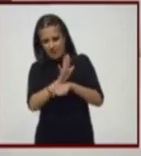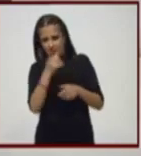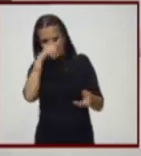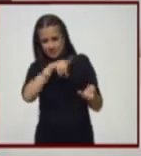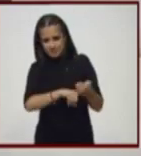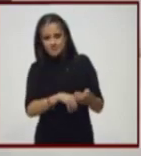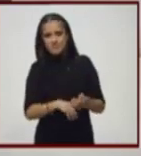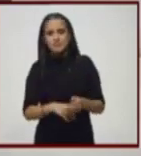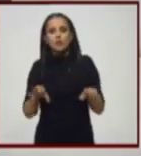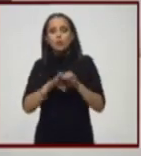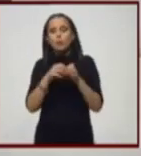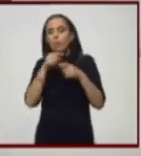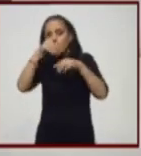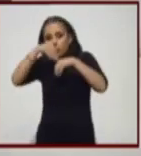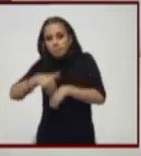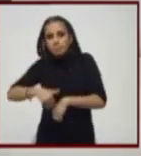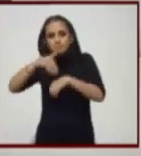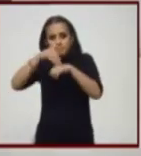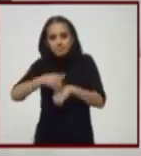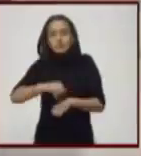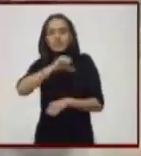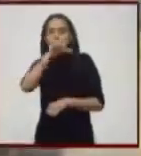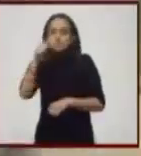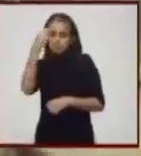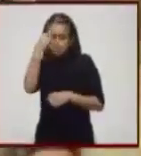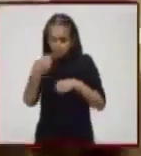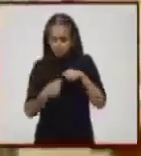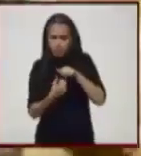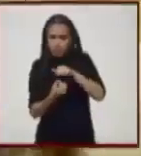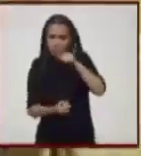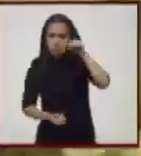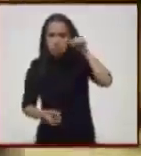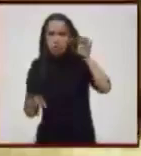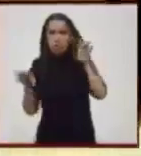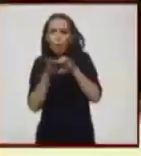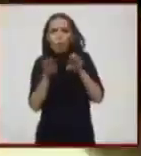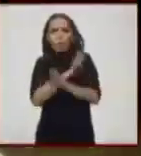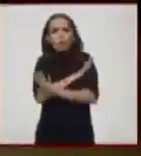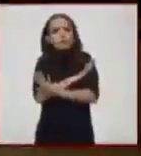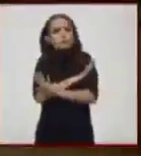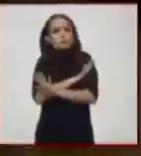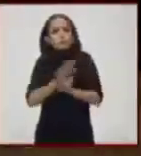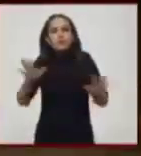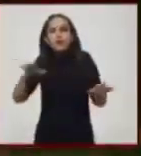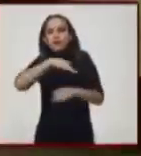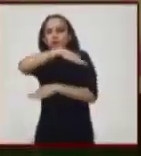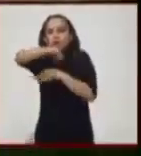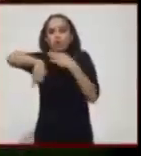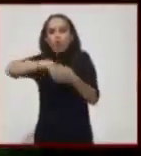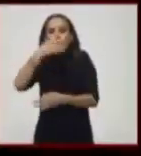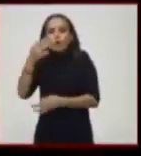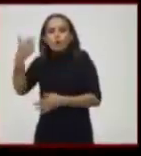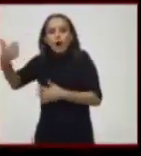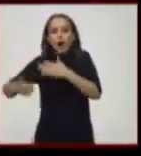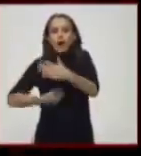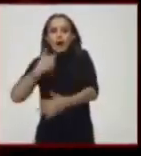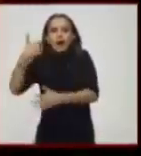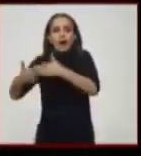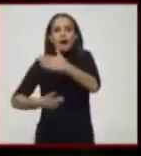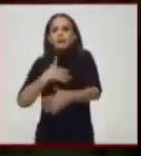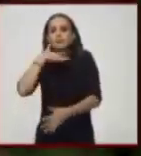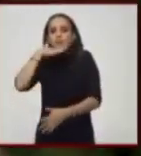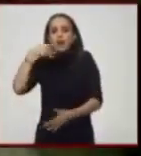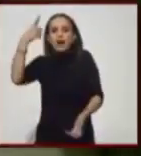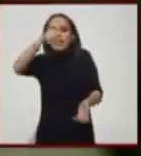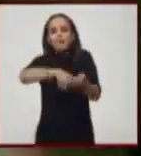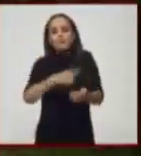incautó y termina viéndose absorbido por esta corrupción que impera